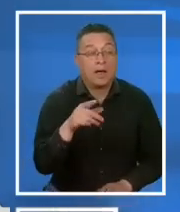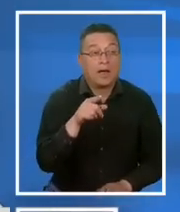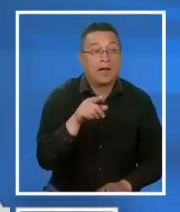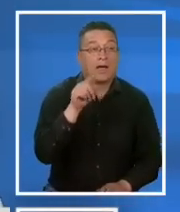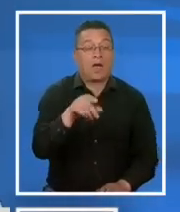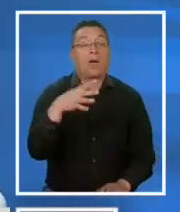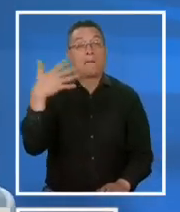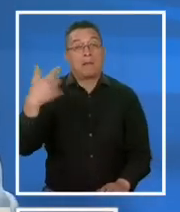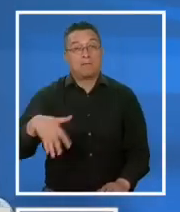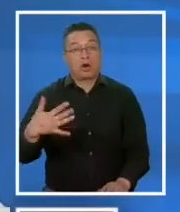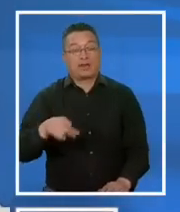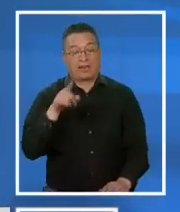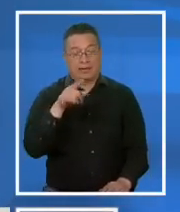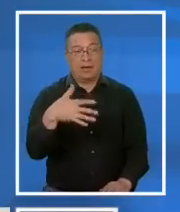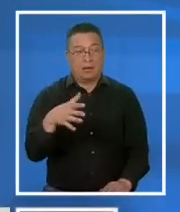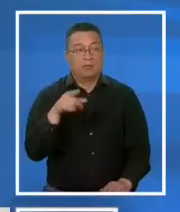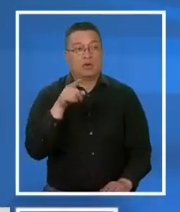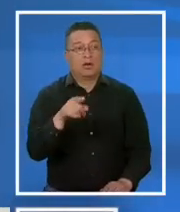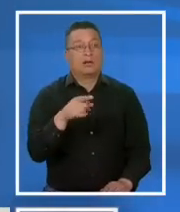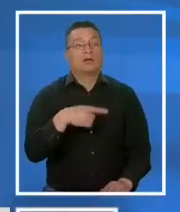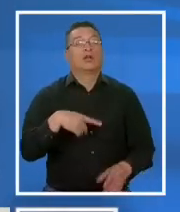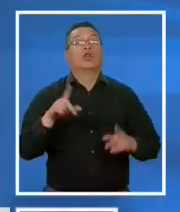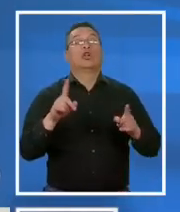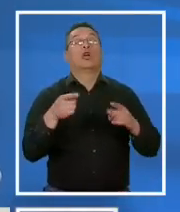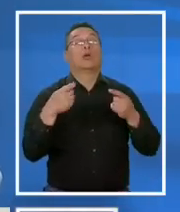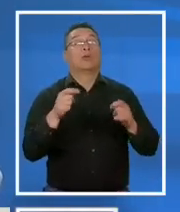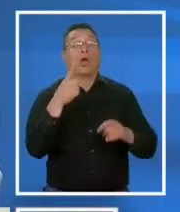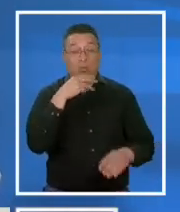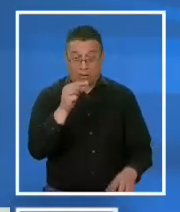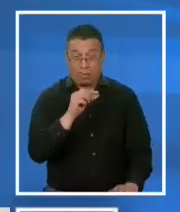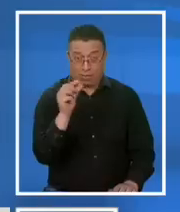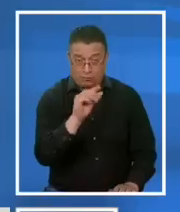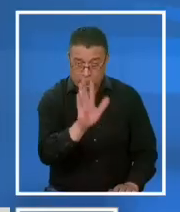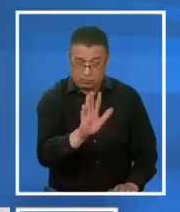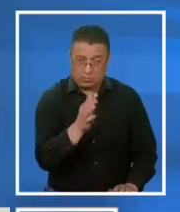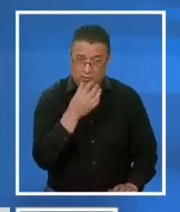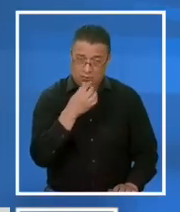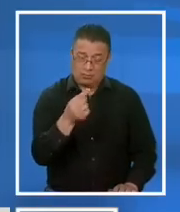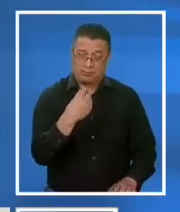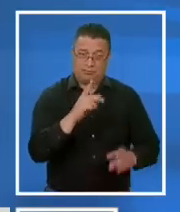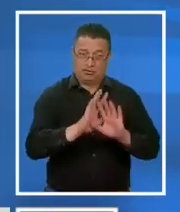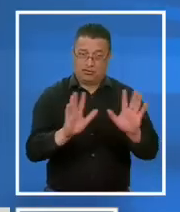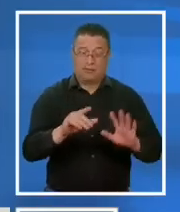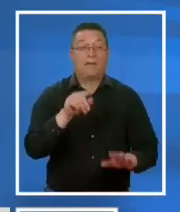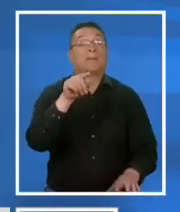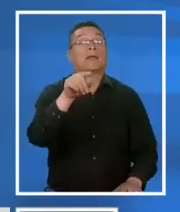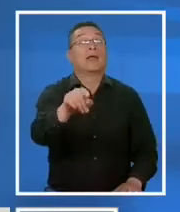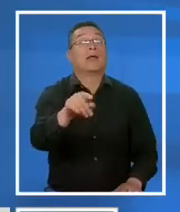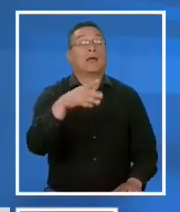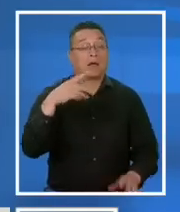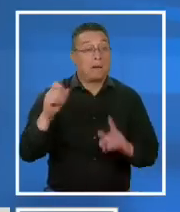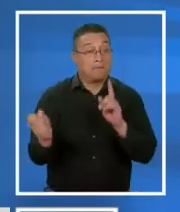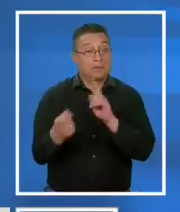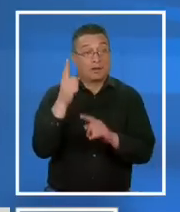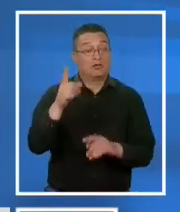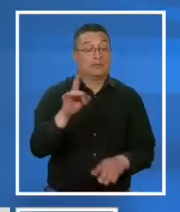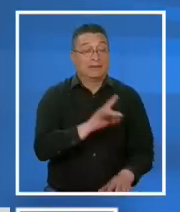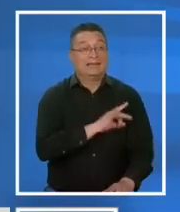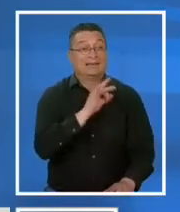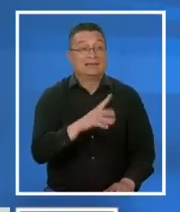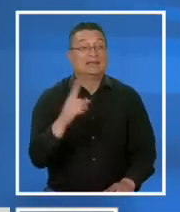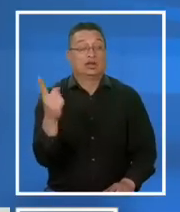lo importante yo no lo importante Mira yo se trata primero de lo que los chilenos